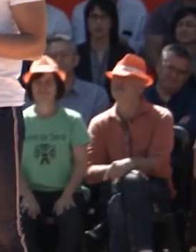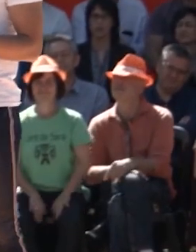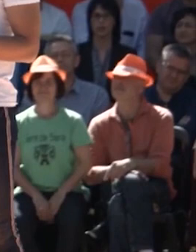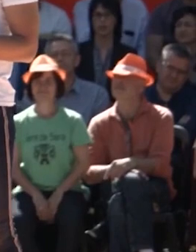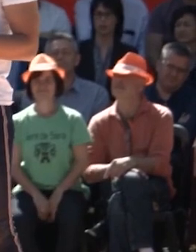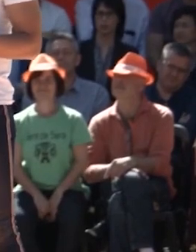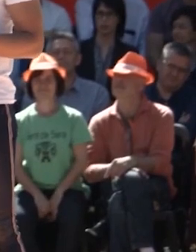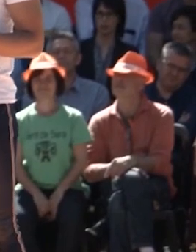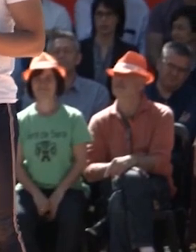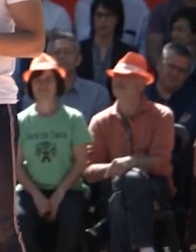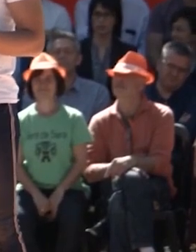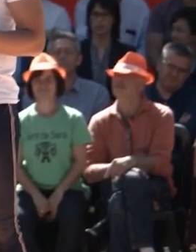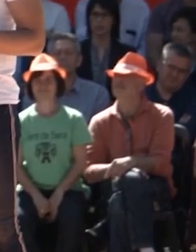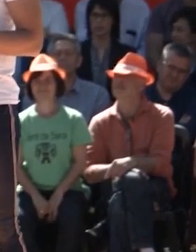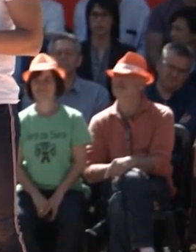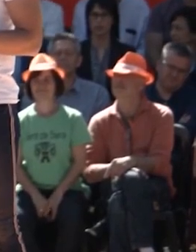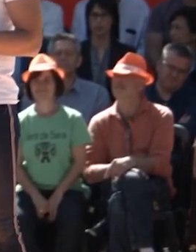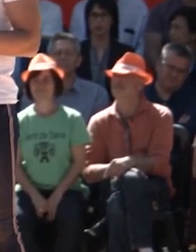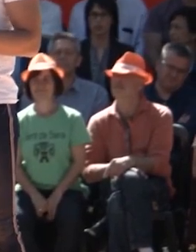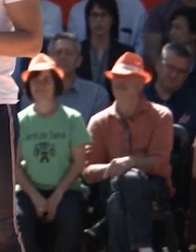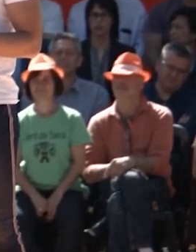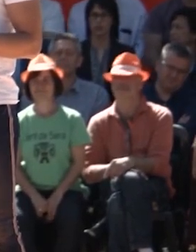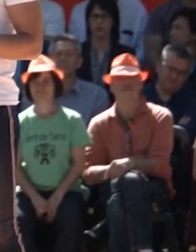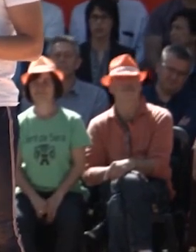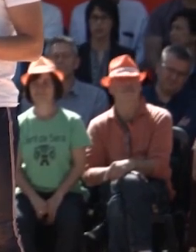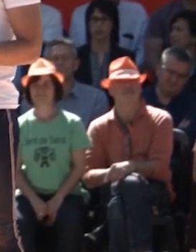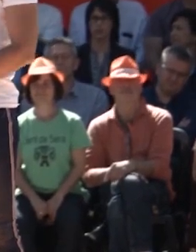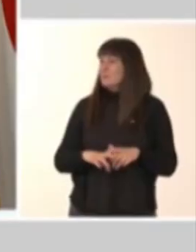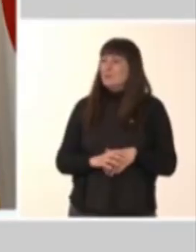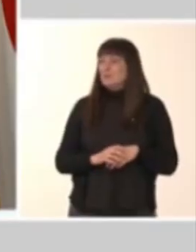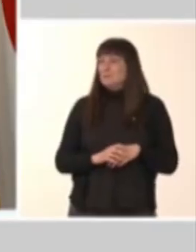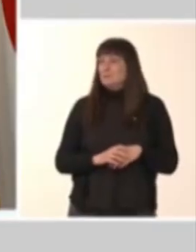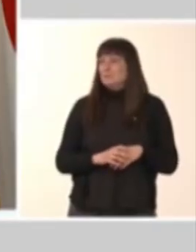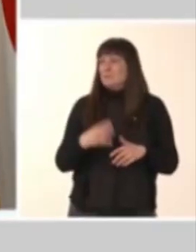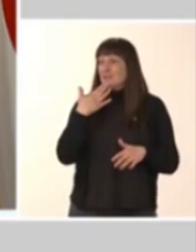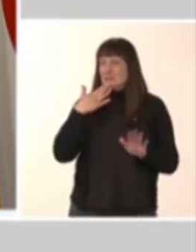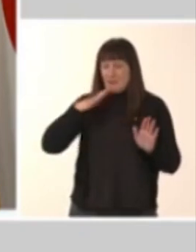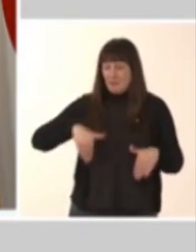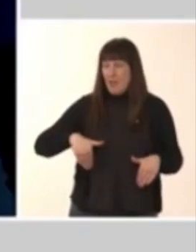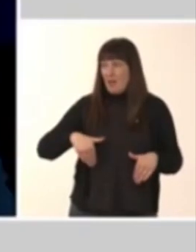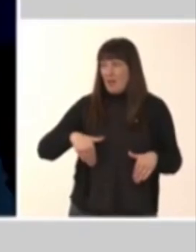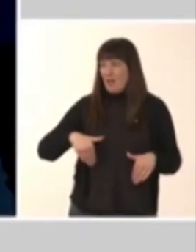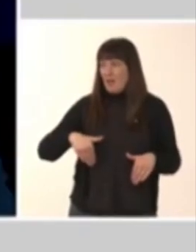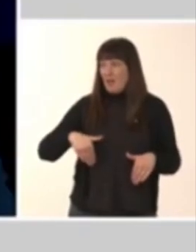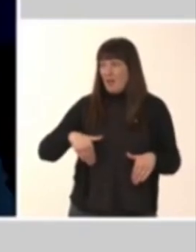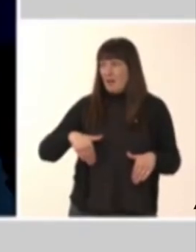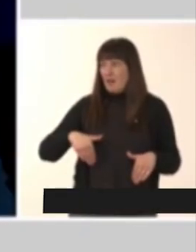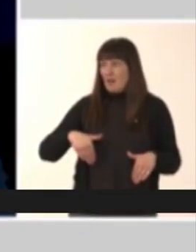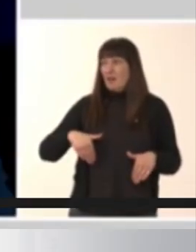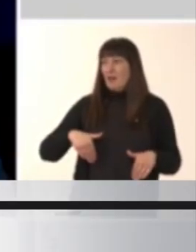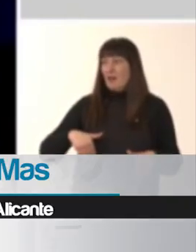las primarias dimitiría de su cargo como vicepresidenta del Consell. Si finalment no guanyara les